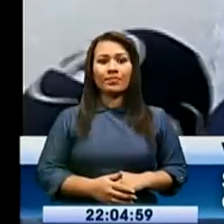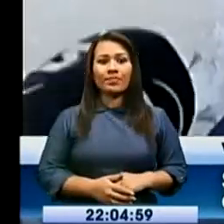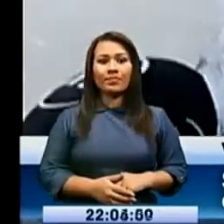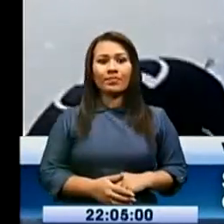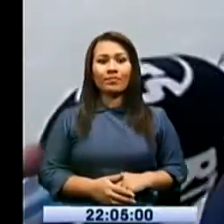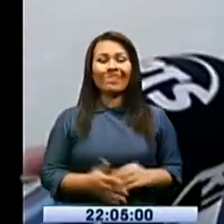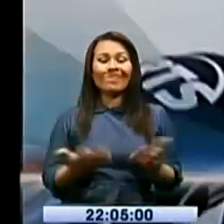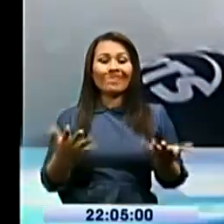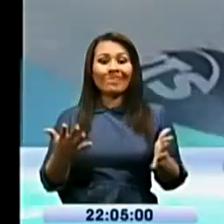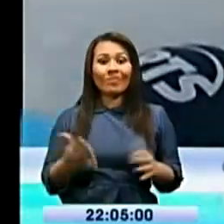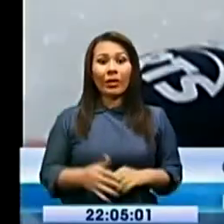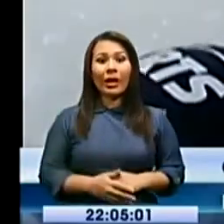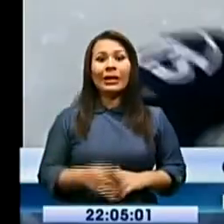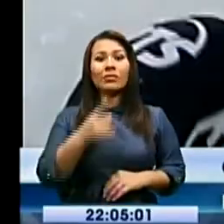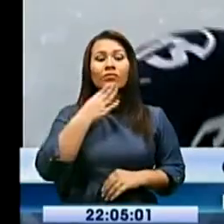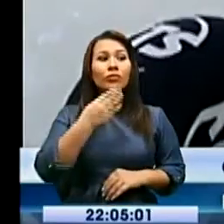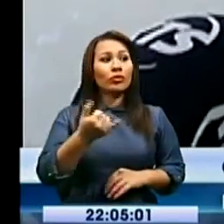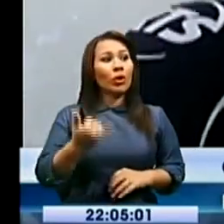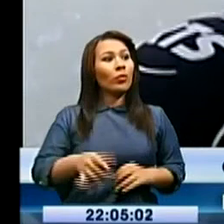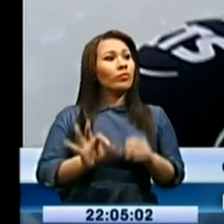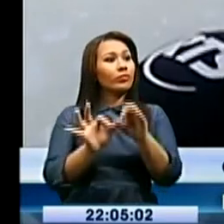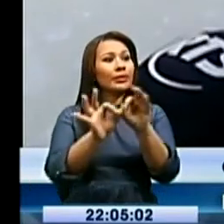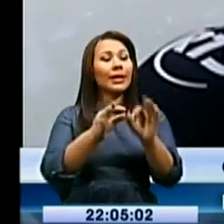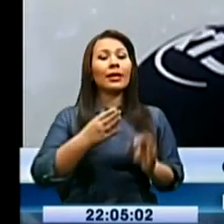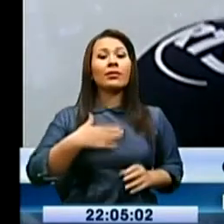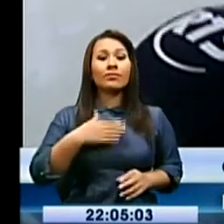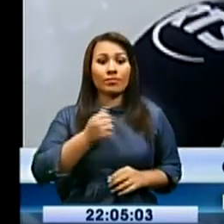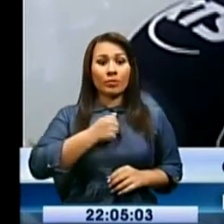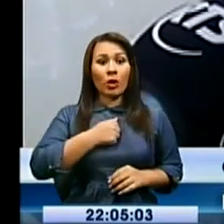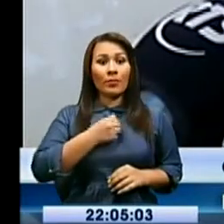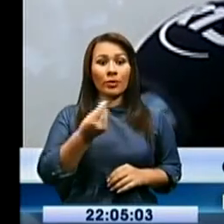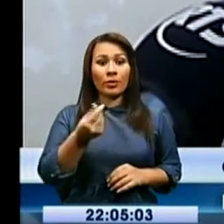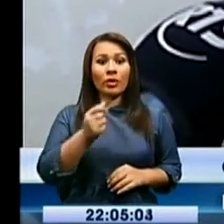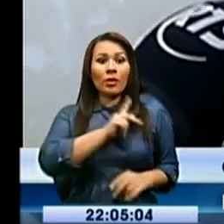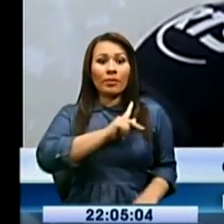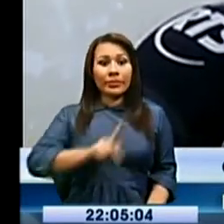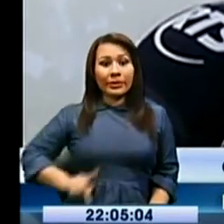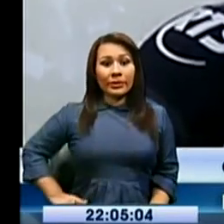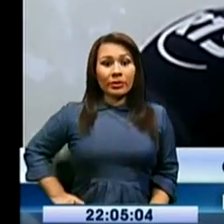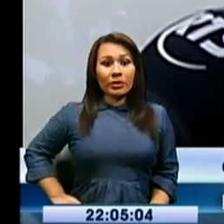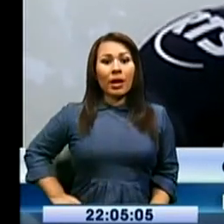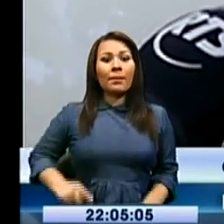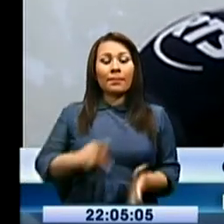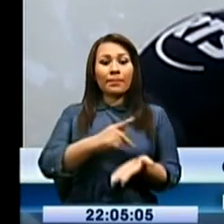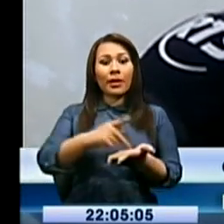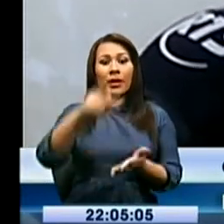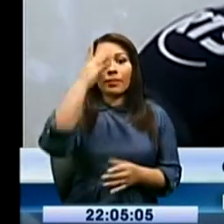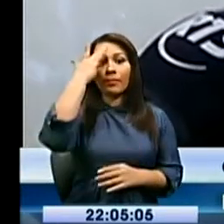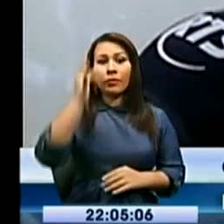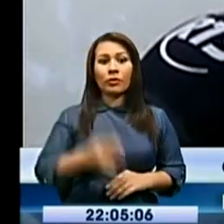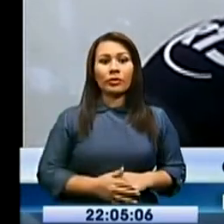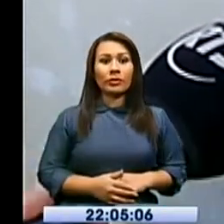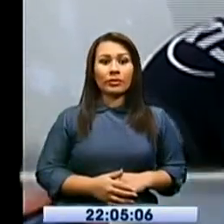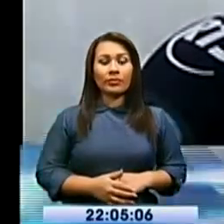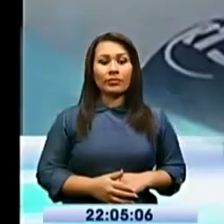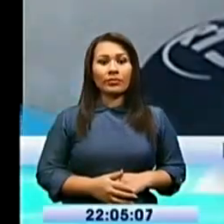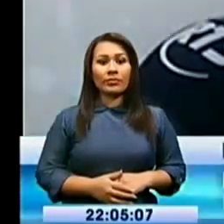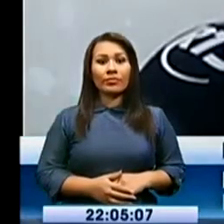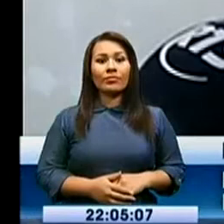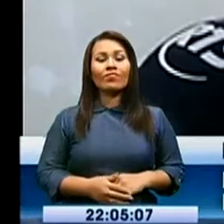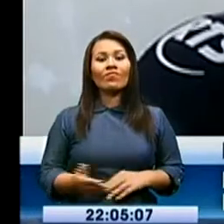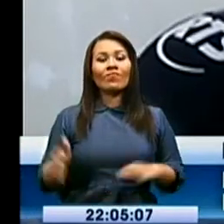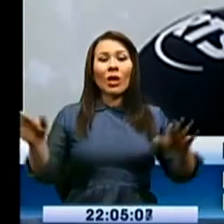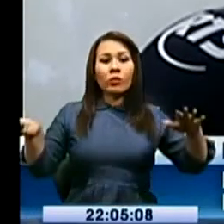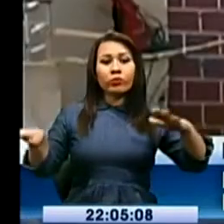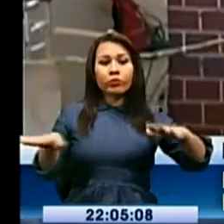la reconstrucción se la está haciendo de parte misma de la familia, porque no, o sea, porque fue lo de un desastre